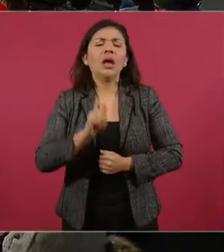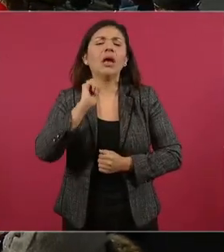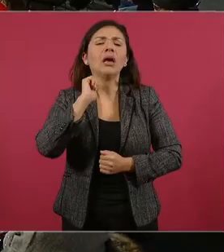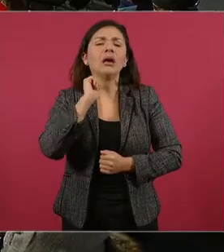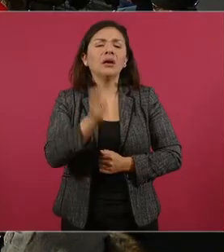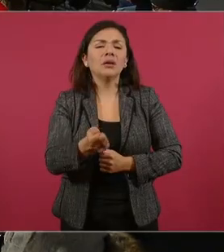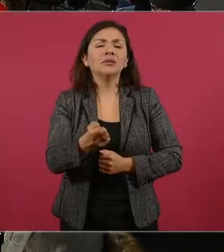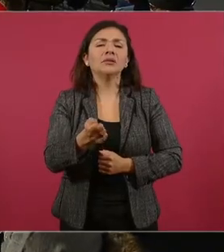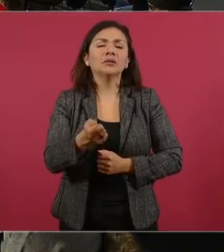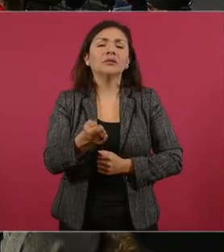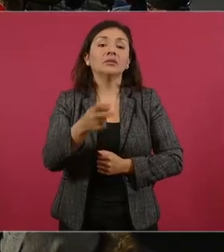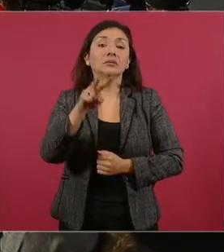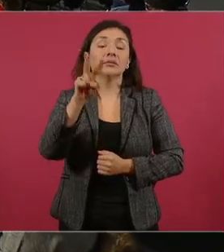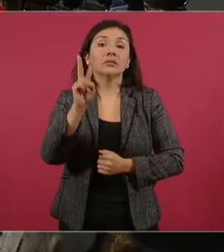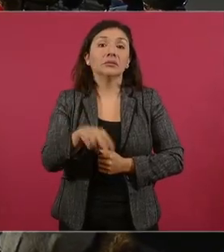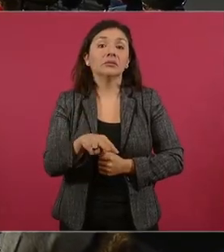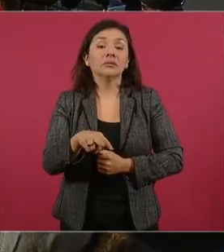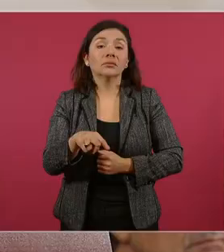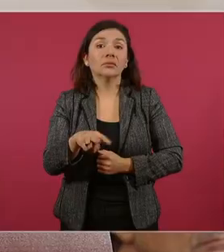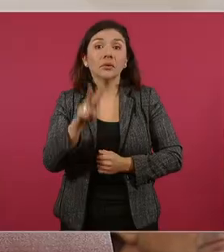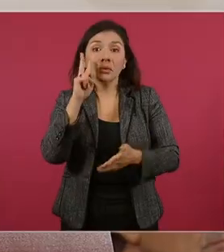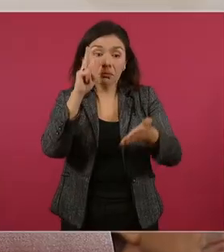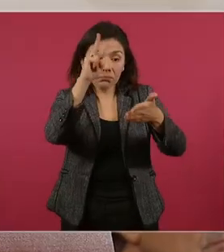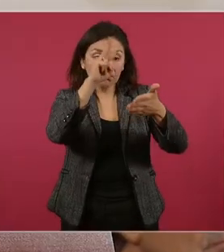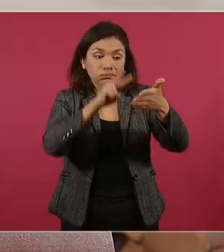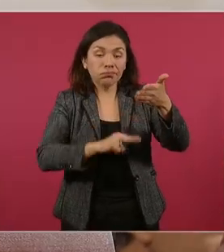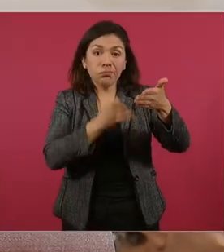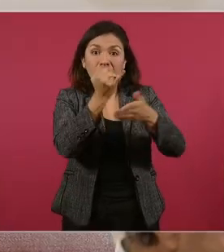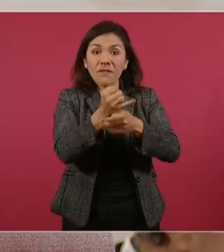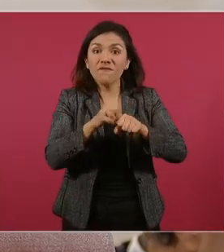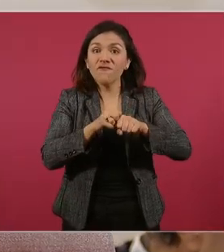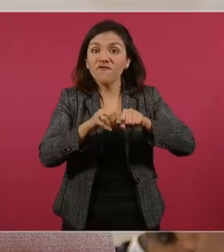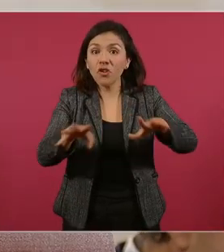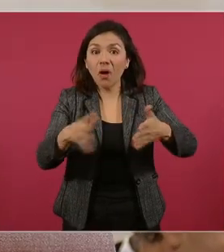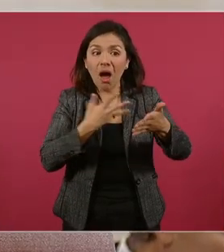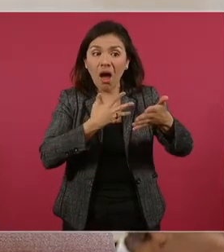dicen los datos oficiales.